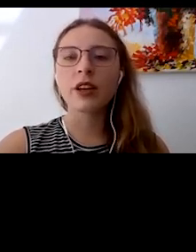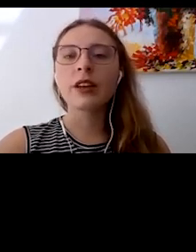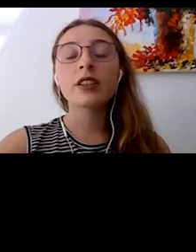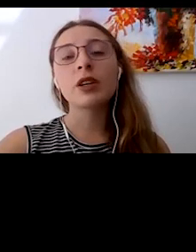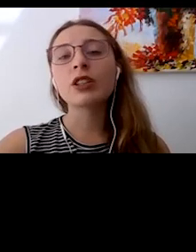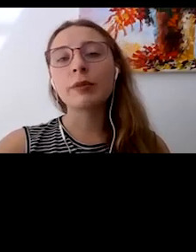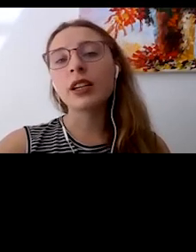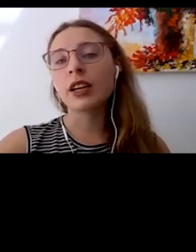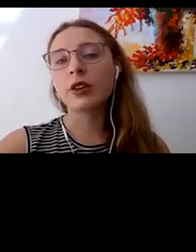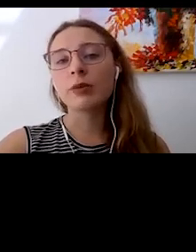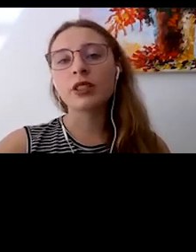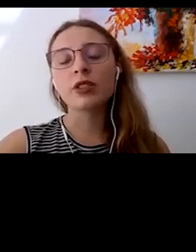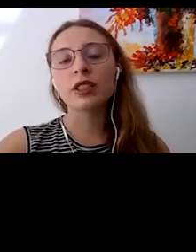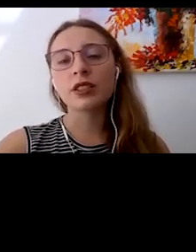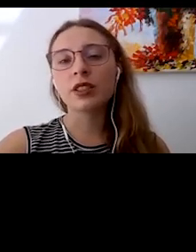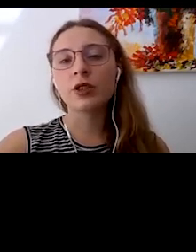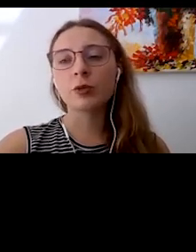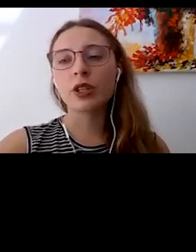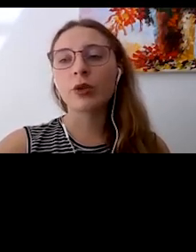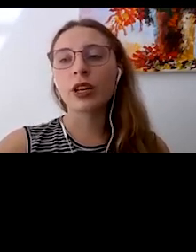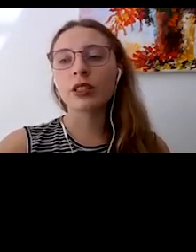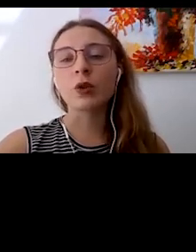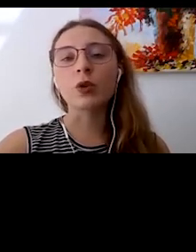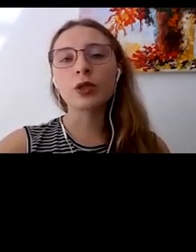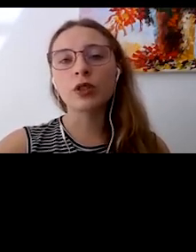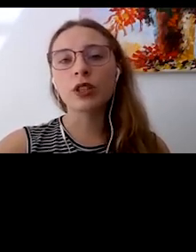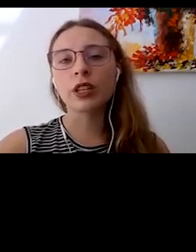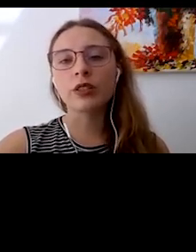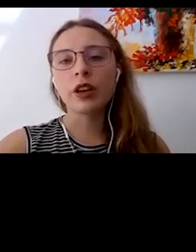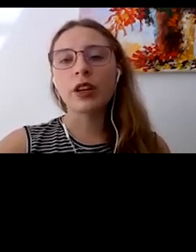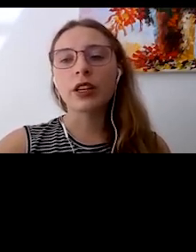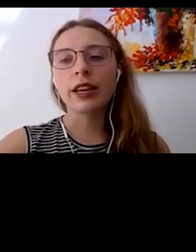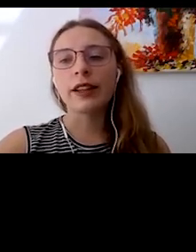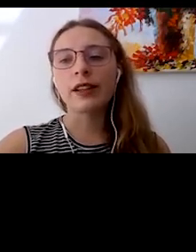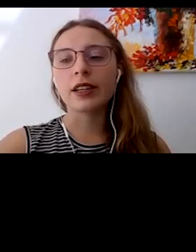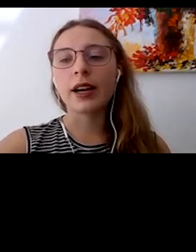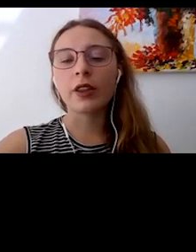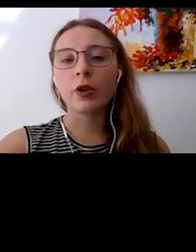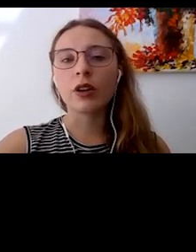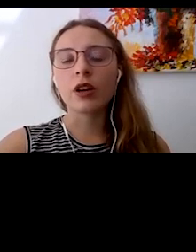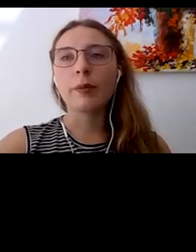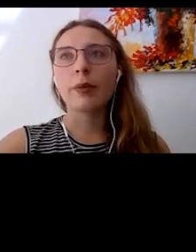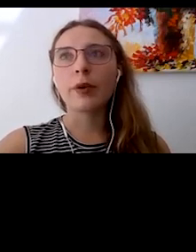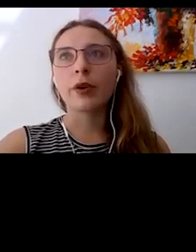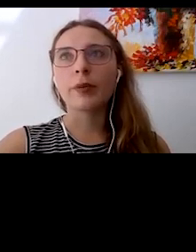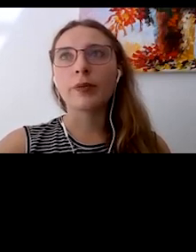socioeconómicas. Sin embargo, también la norma 037 nos pone una segunda opción, que es que el trabajador,